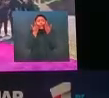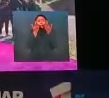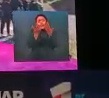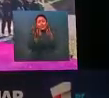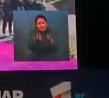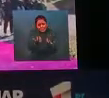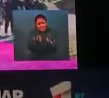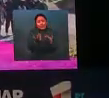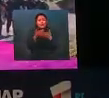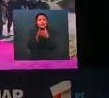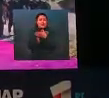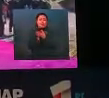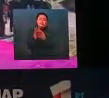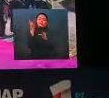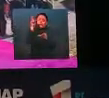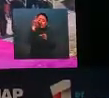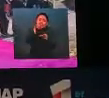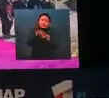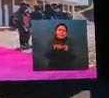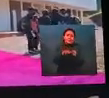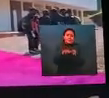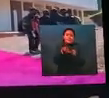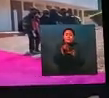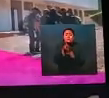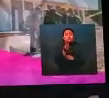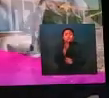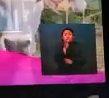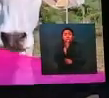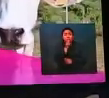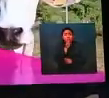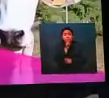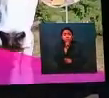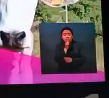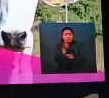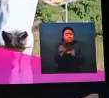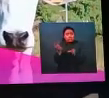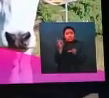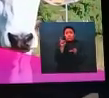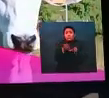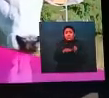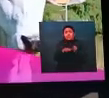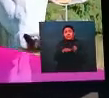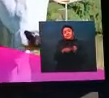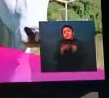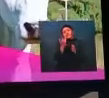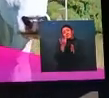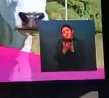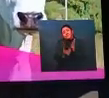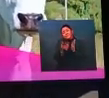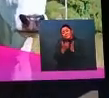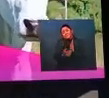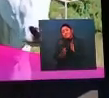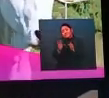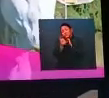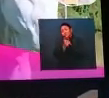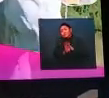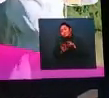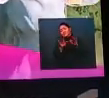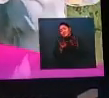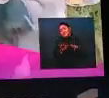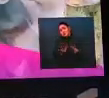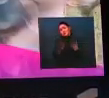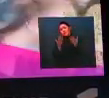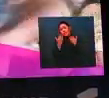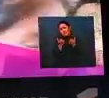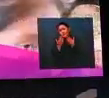ingresar a nuestra institución no se podían inscribir por la falta de una computadora, porque